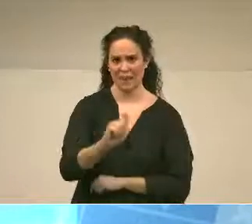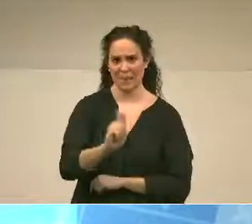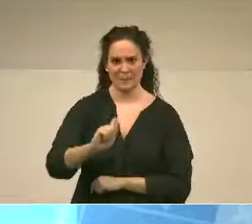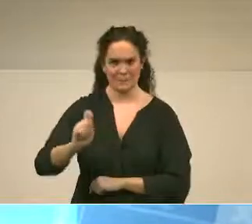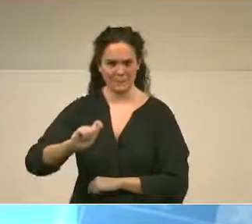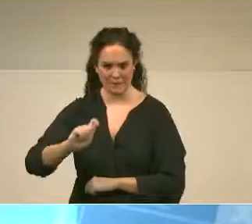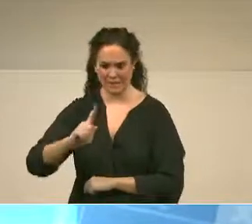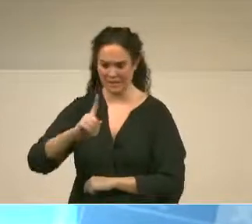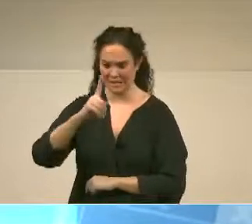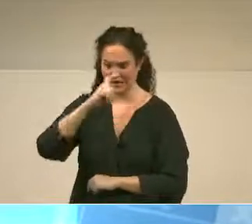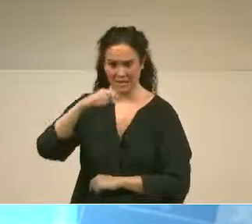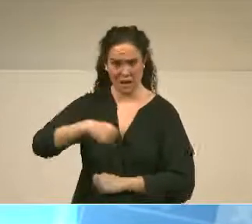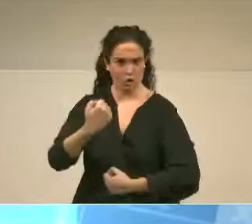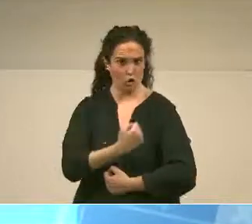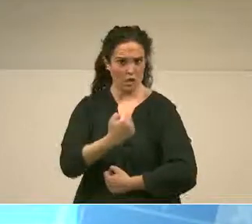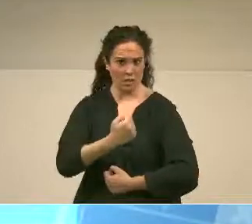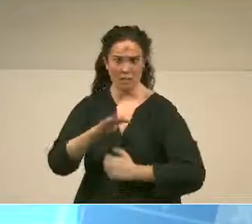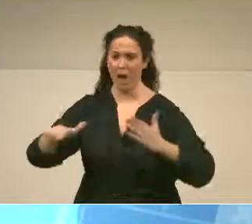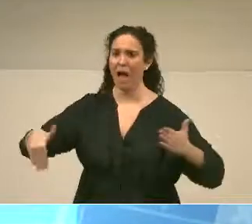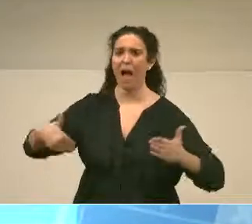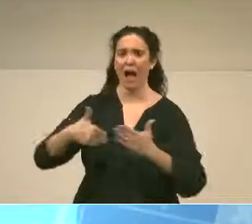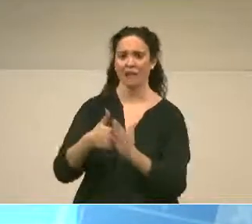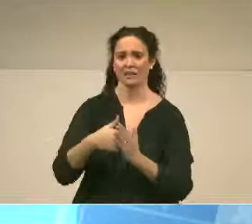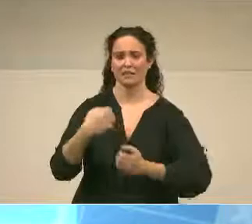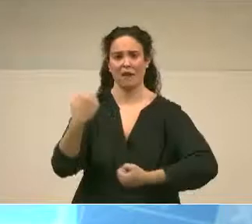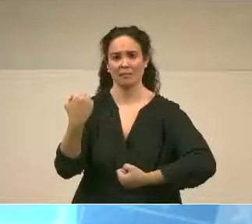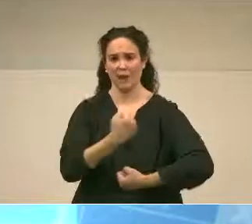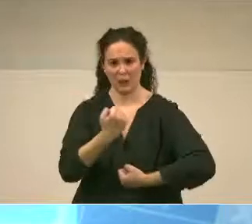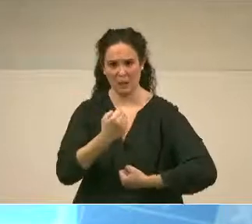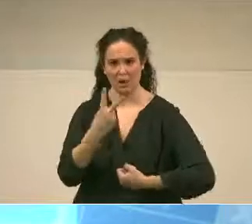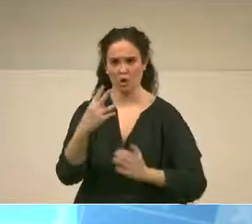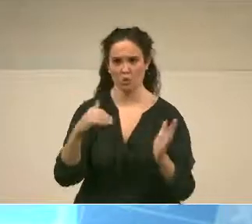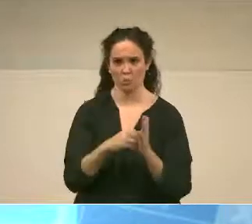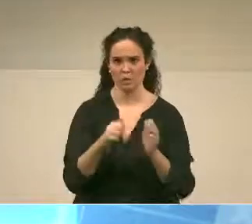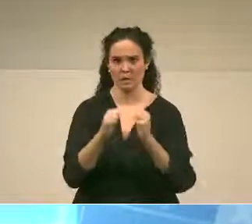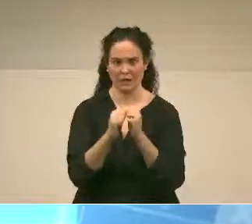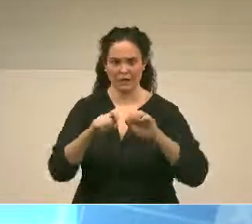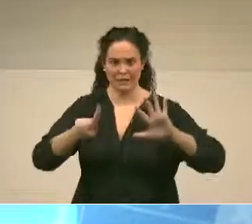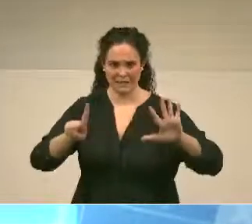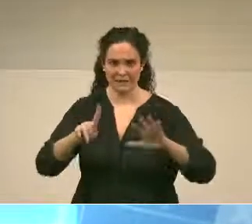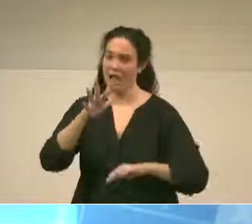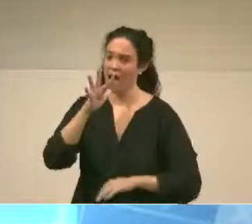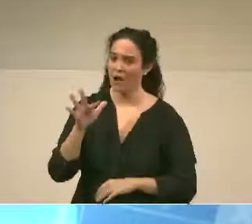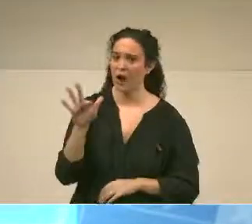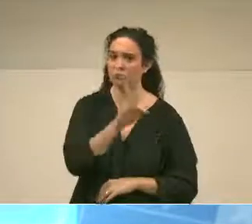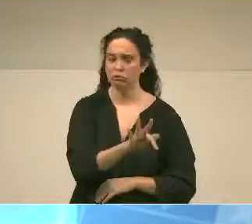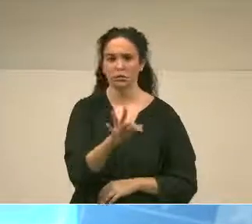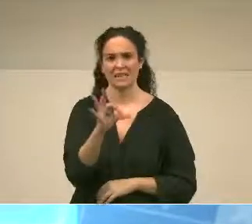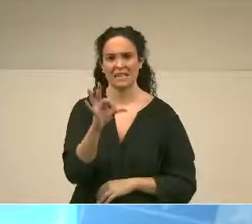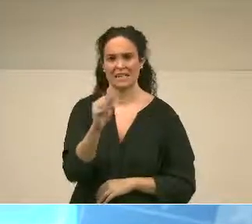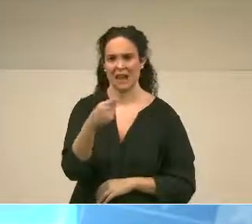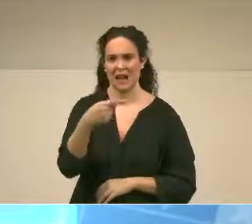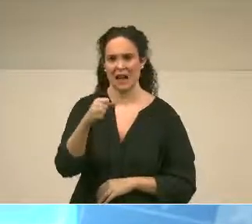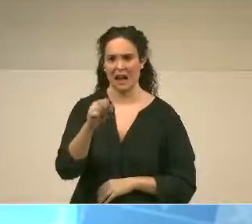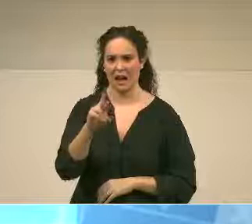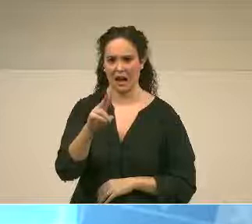hasta finales de 2026. Eta orain gotzone sagarduri emango diot hitza, gaur gobernu kontseiluan